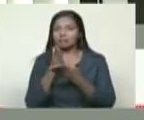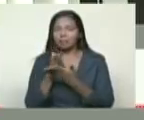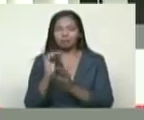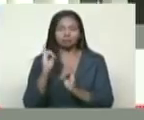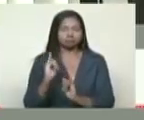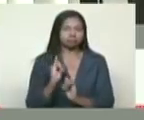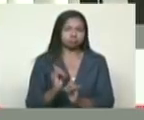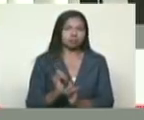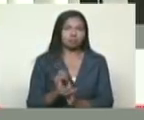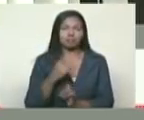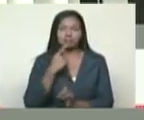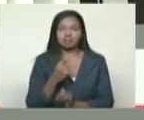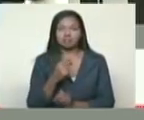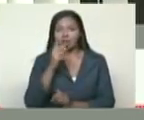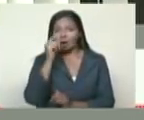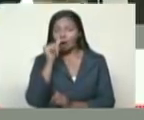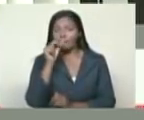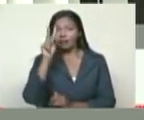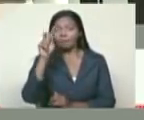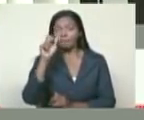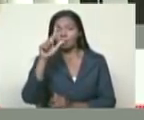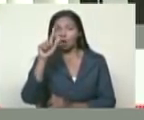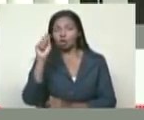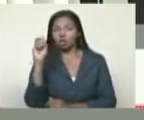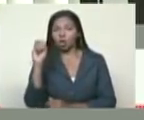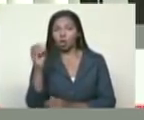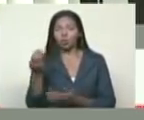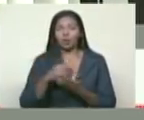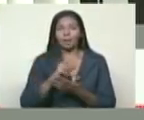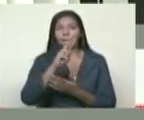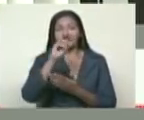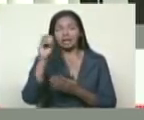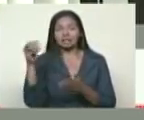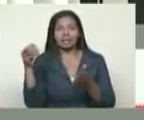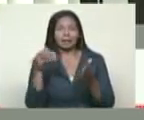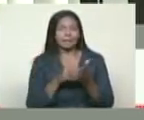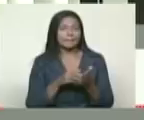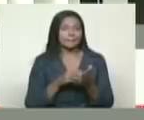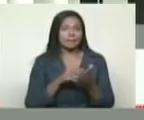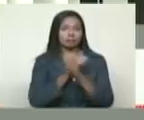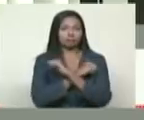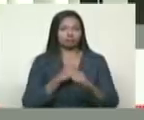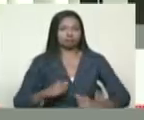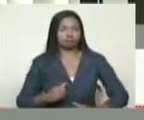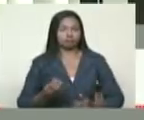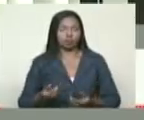Dice Bolton que tienen que regresar los 20.000 soldados cubanos que están allá.